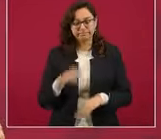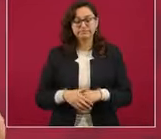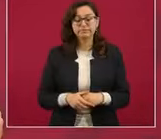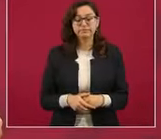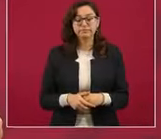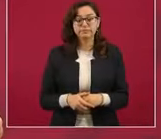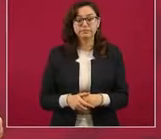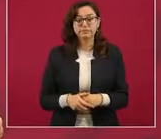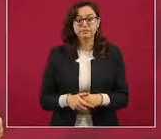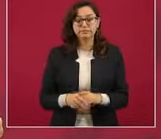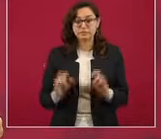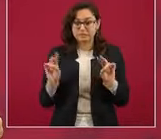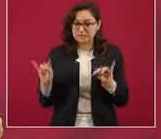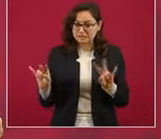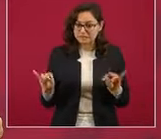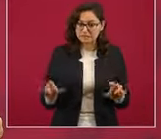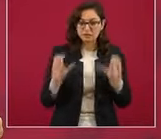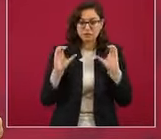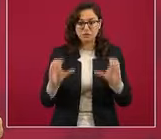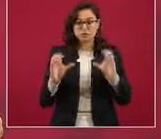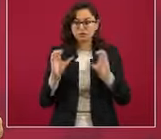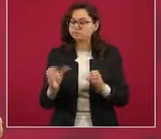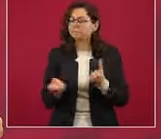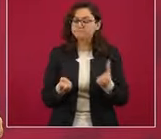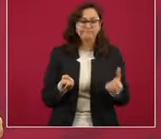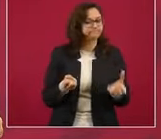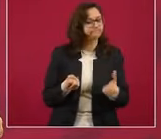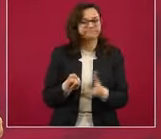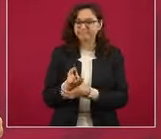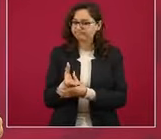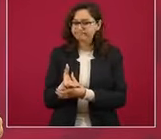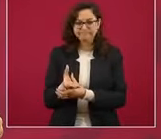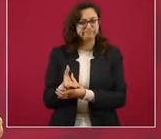de cuidarnos más, de no salir,